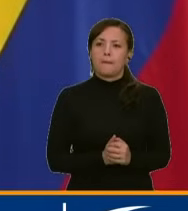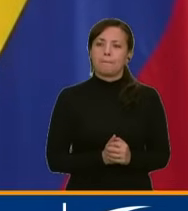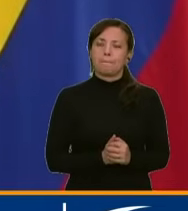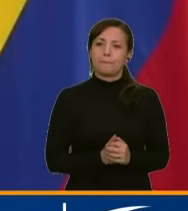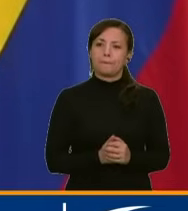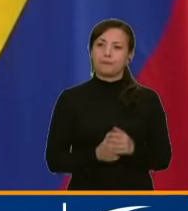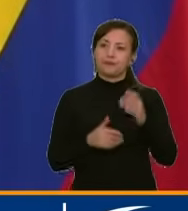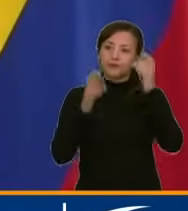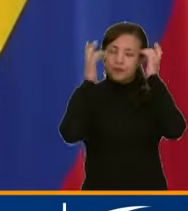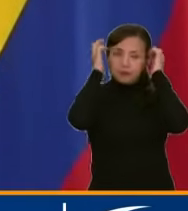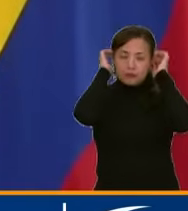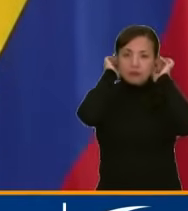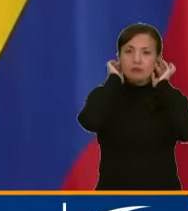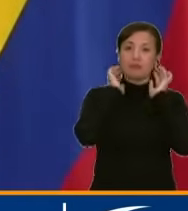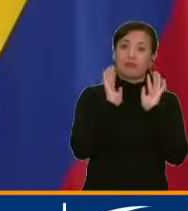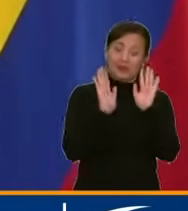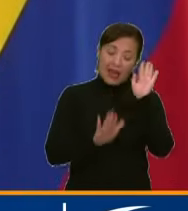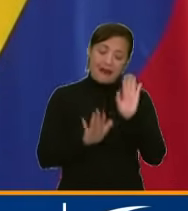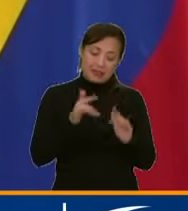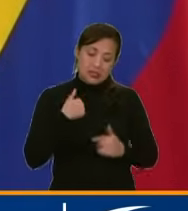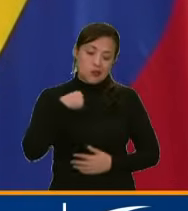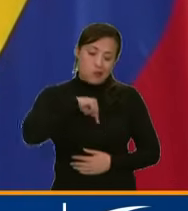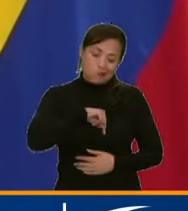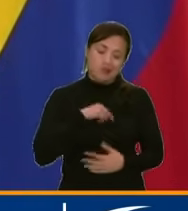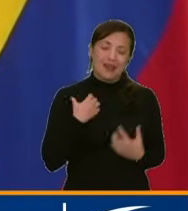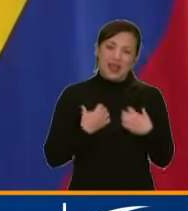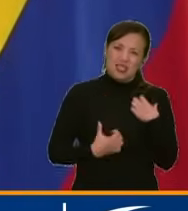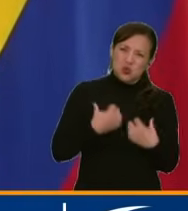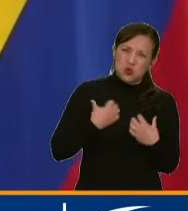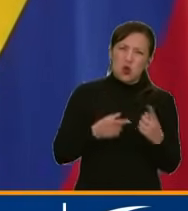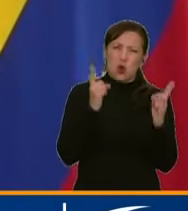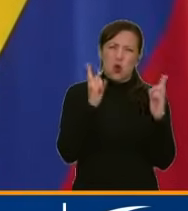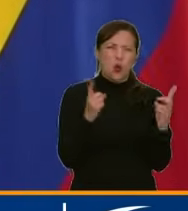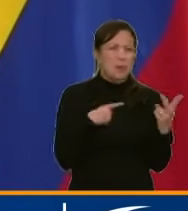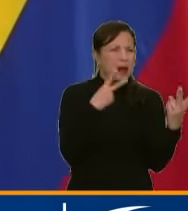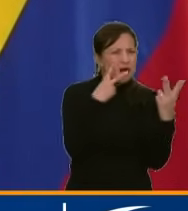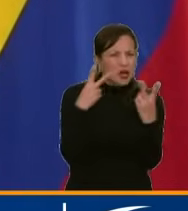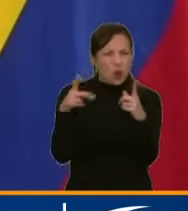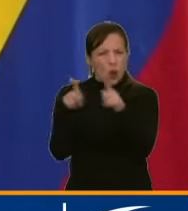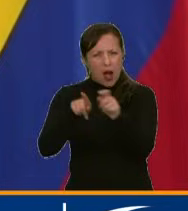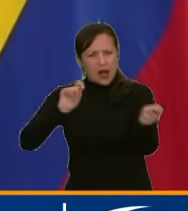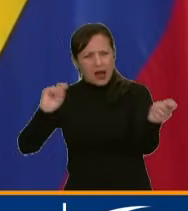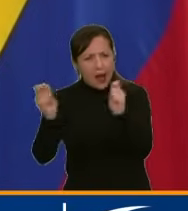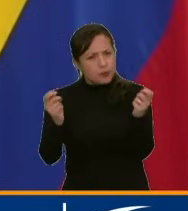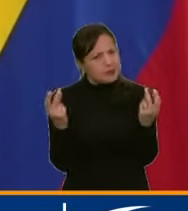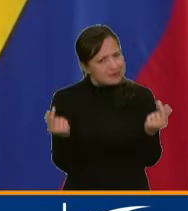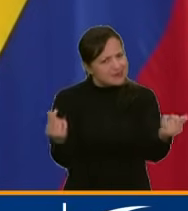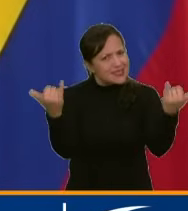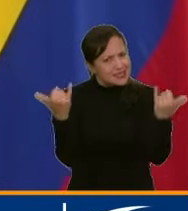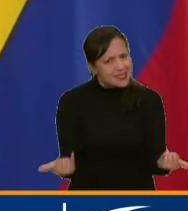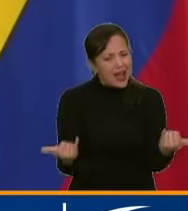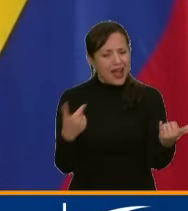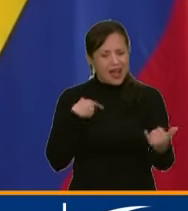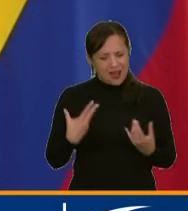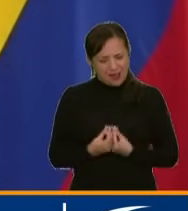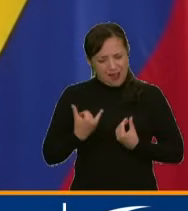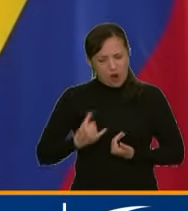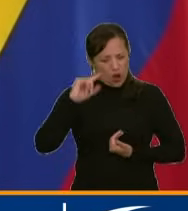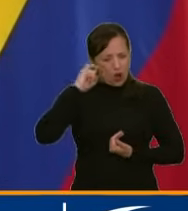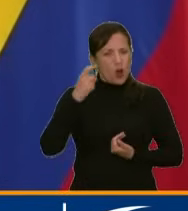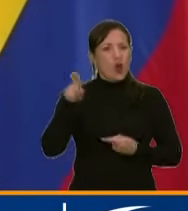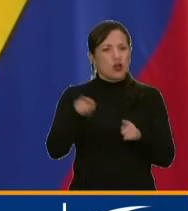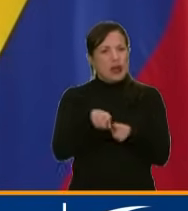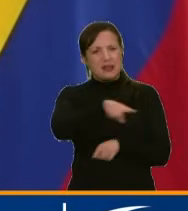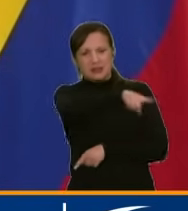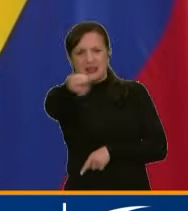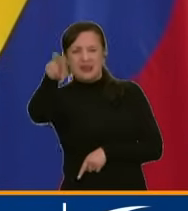que aunque a veces siento angustias porque no veo cambios rápidos en nuestro gobierno como no lo ven